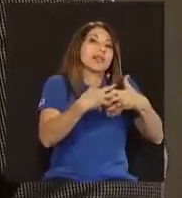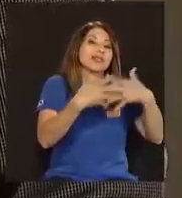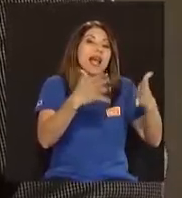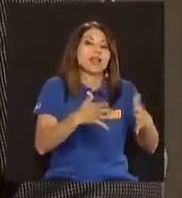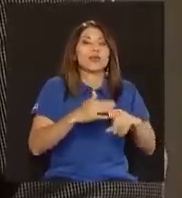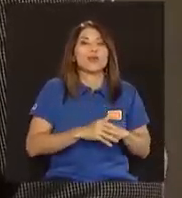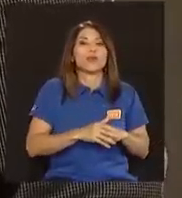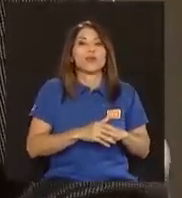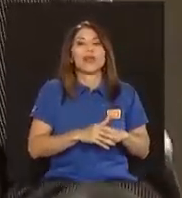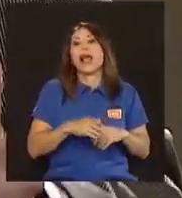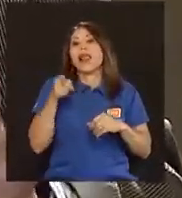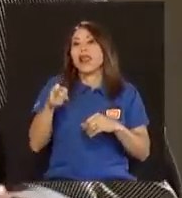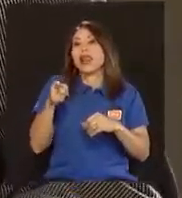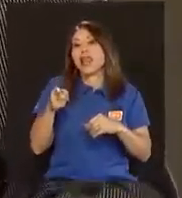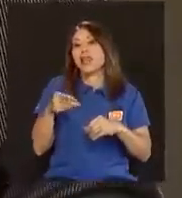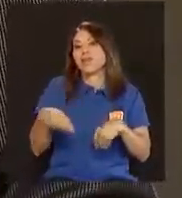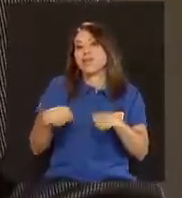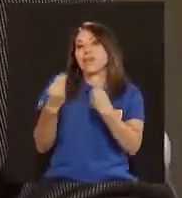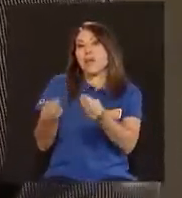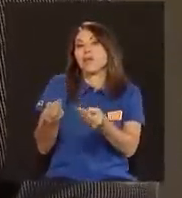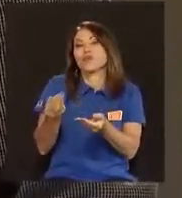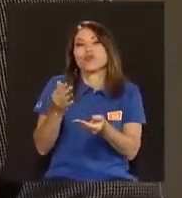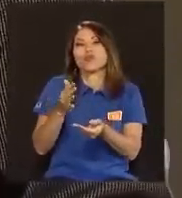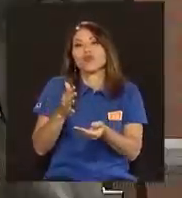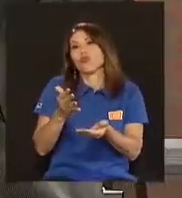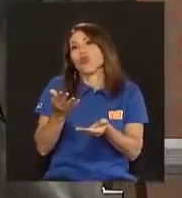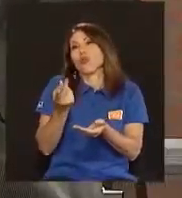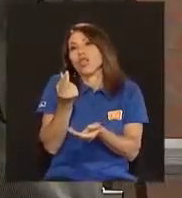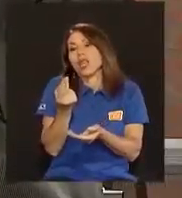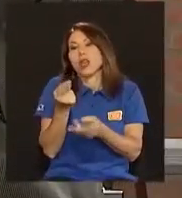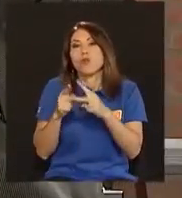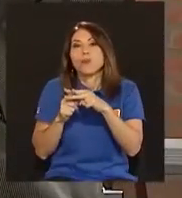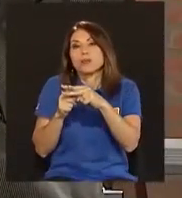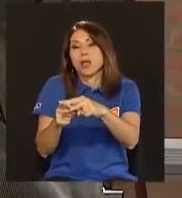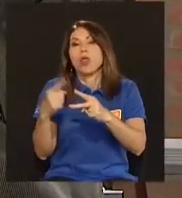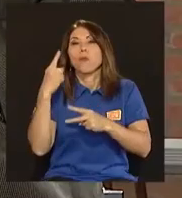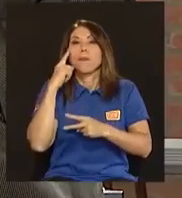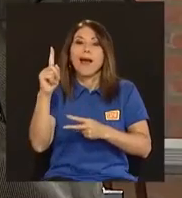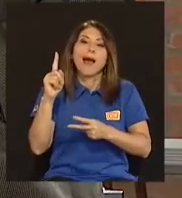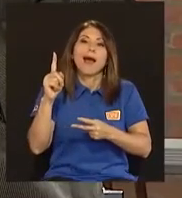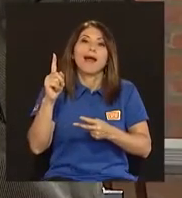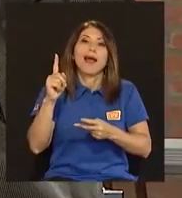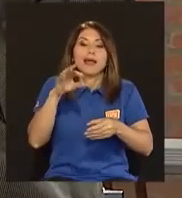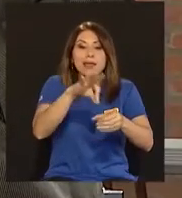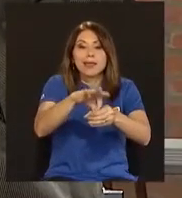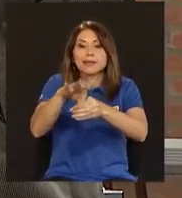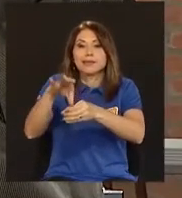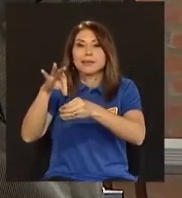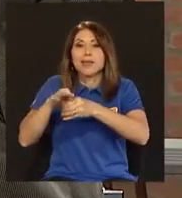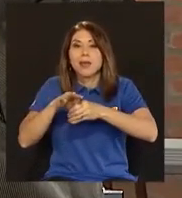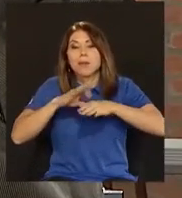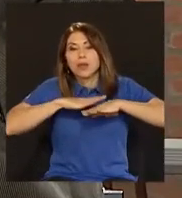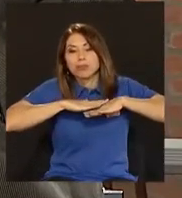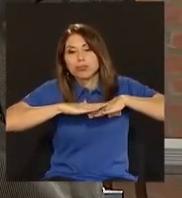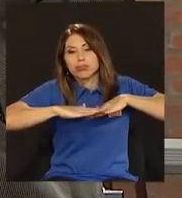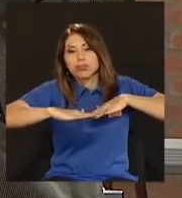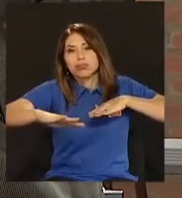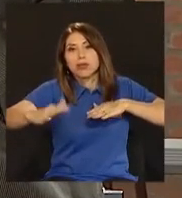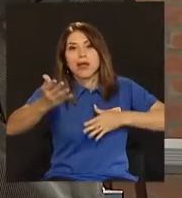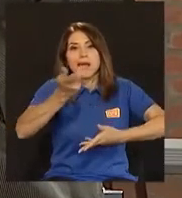5 manzanas, decimos allá, ¿verdad? 5 hectáreas de, uh-huh. de café allá